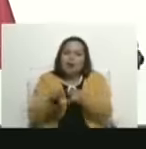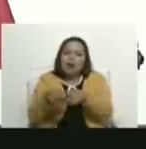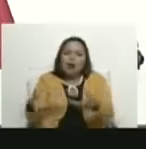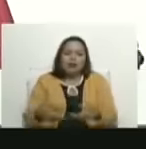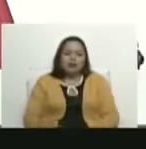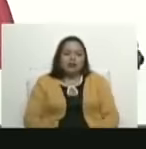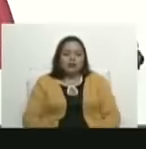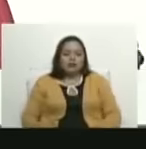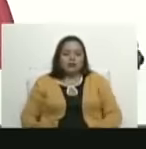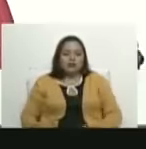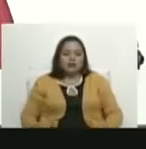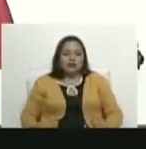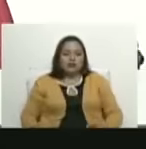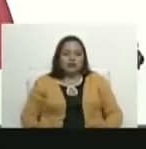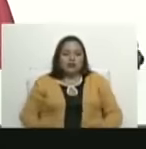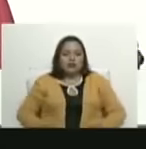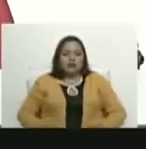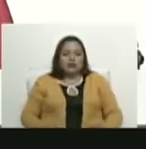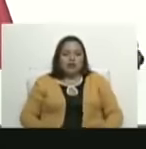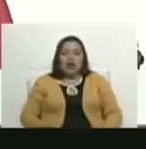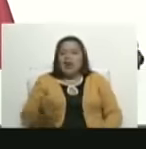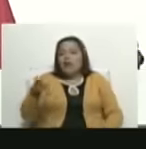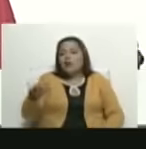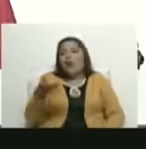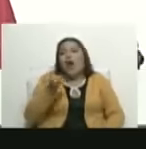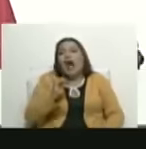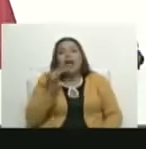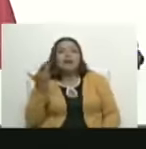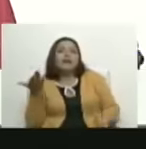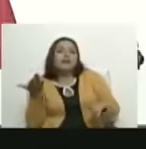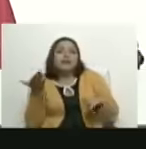Eso no es un ejercicio de ingenuidad de ellos. No, no, no, no, no.